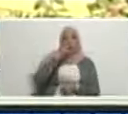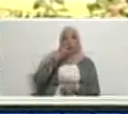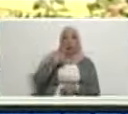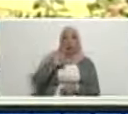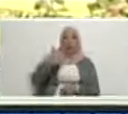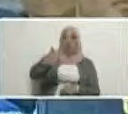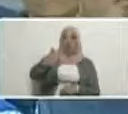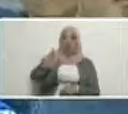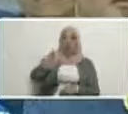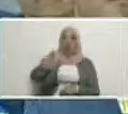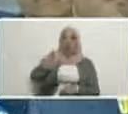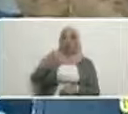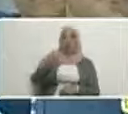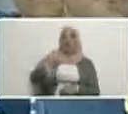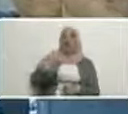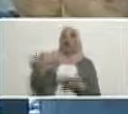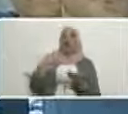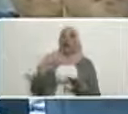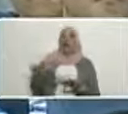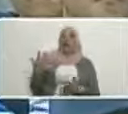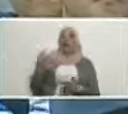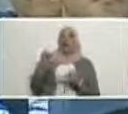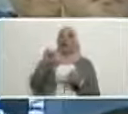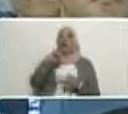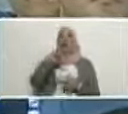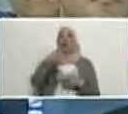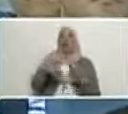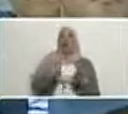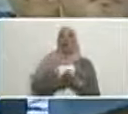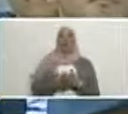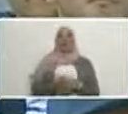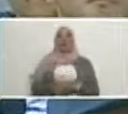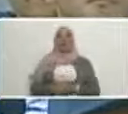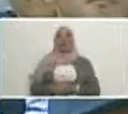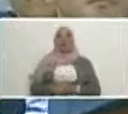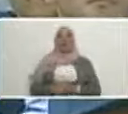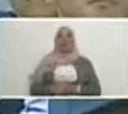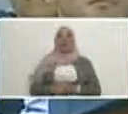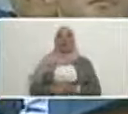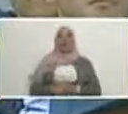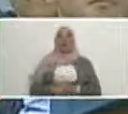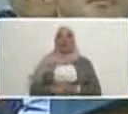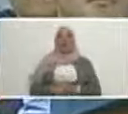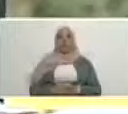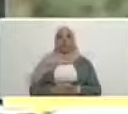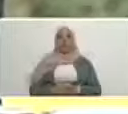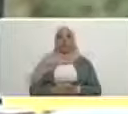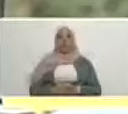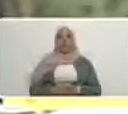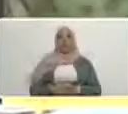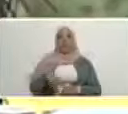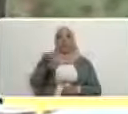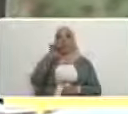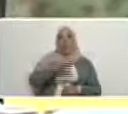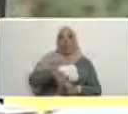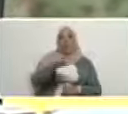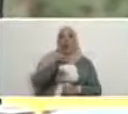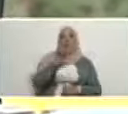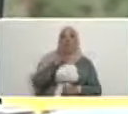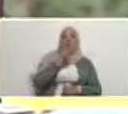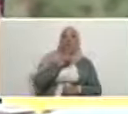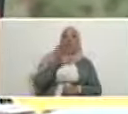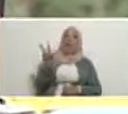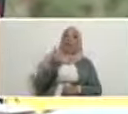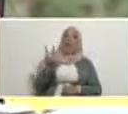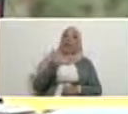Así que el festival, ¿cómo va a ser? Bueno, el lunes, cuéntame. Fíjense. Nosotros queremos, le colocamos el nombre Venezuela en vertical porque